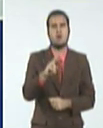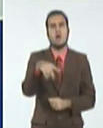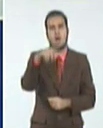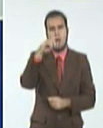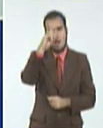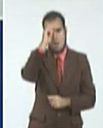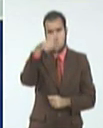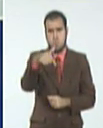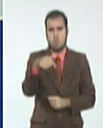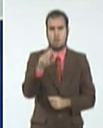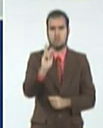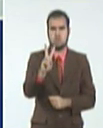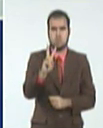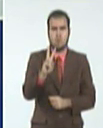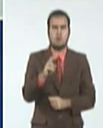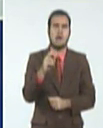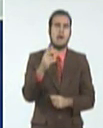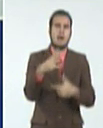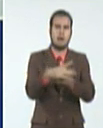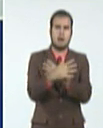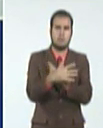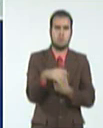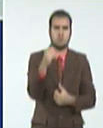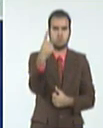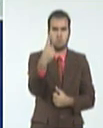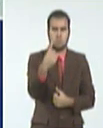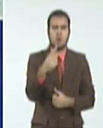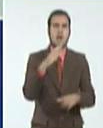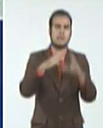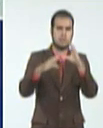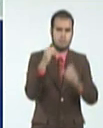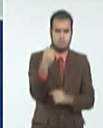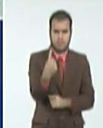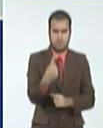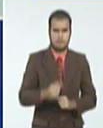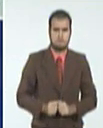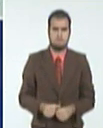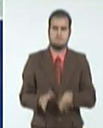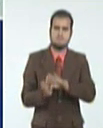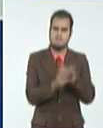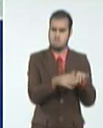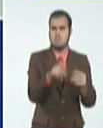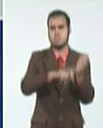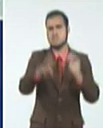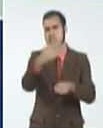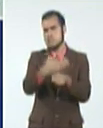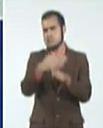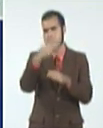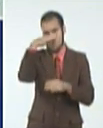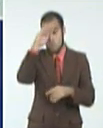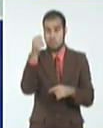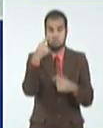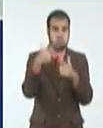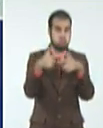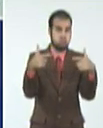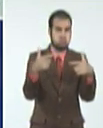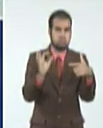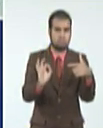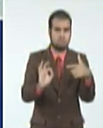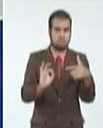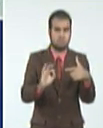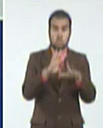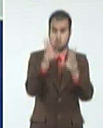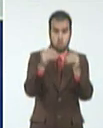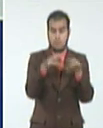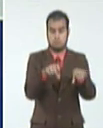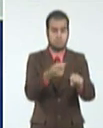uno. Santiago de Cuba incrementa, 21 casos más, 735 en total.